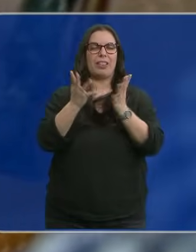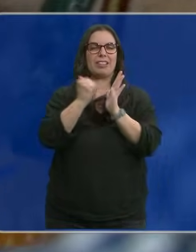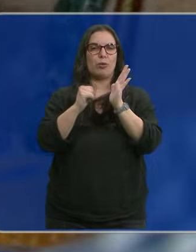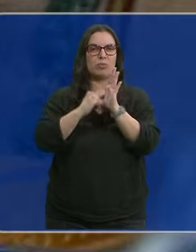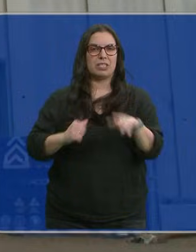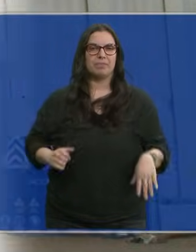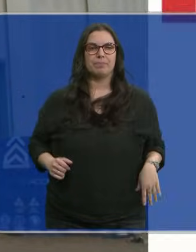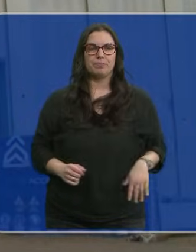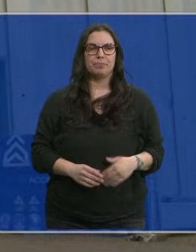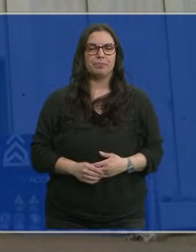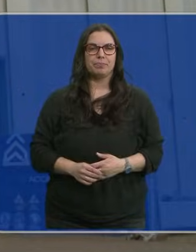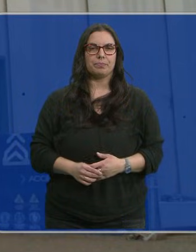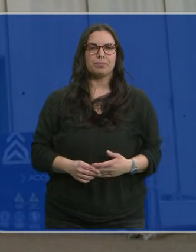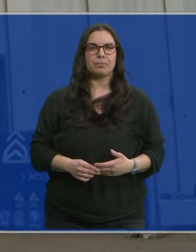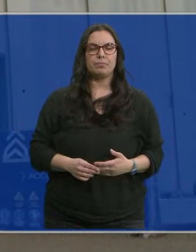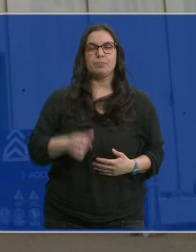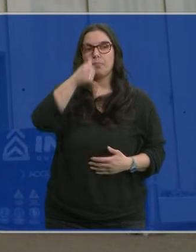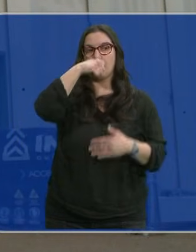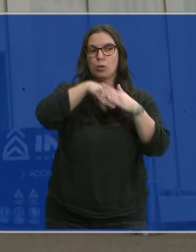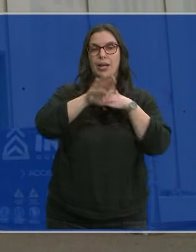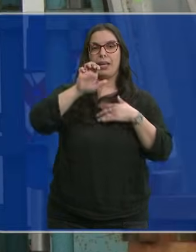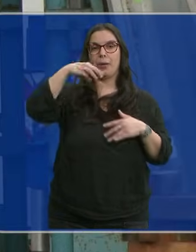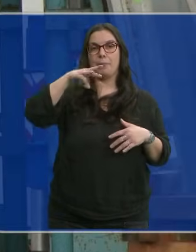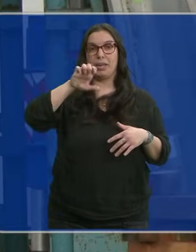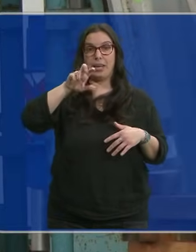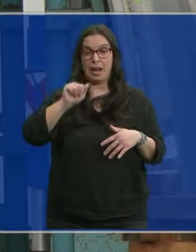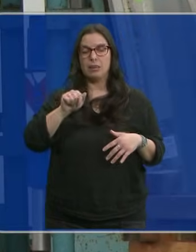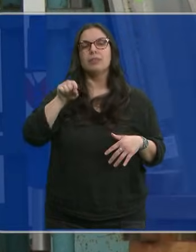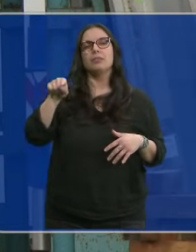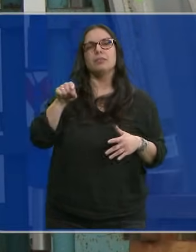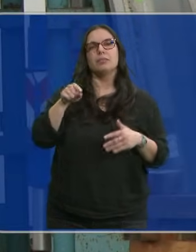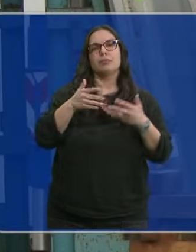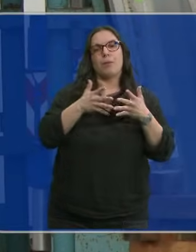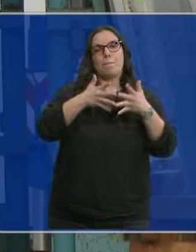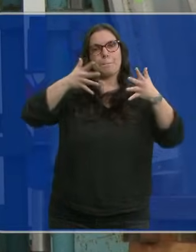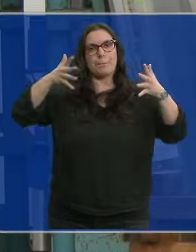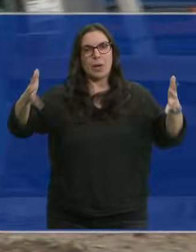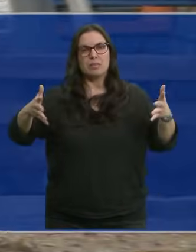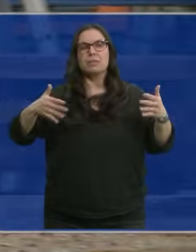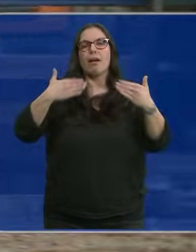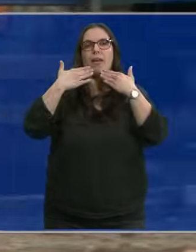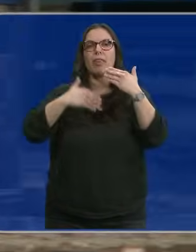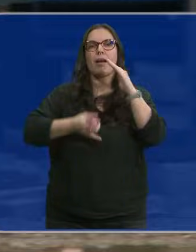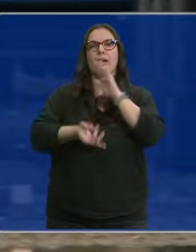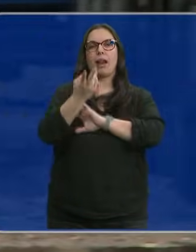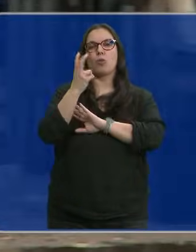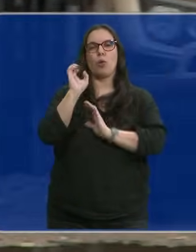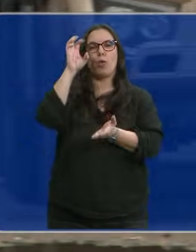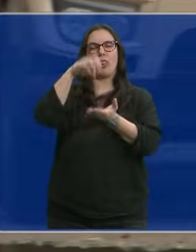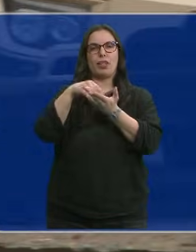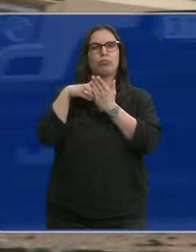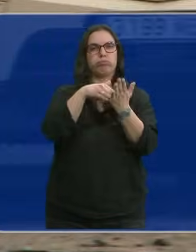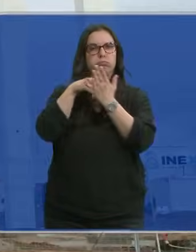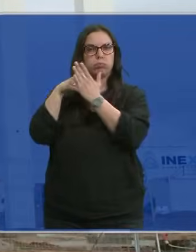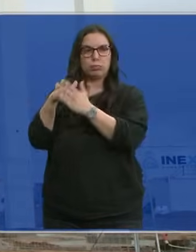Legumbres. La bodega Emina de la familia Matar Romera va a ampliar su capacidad gracias a la creación de un nuevo centro